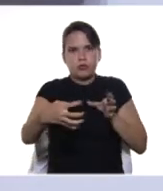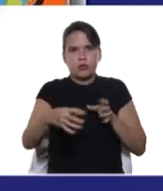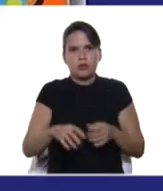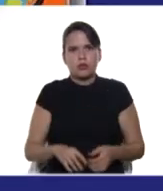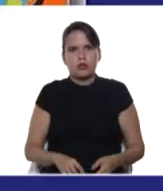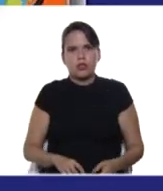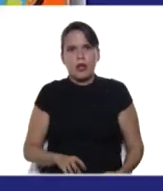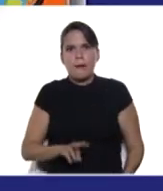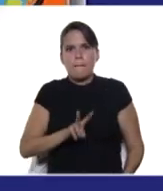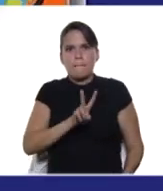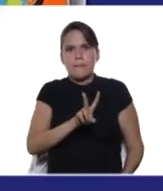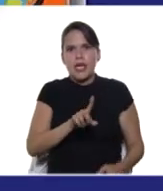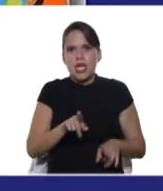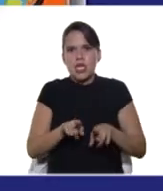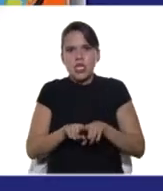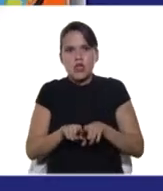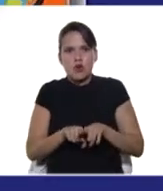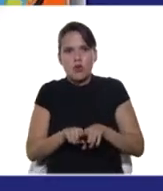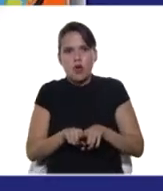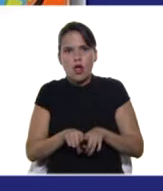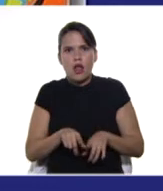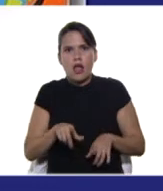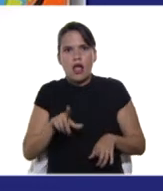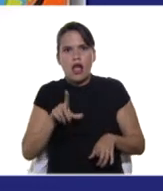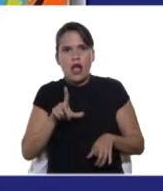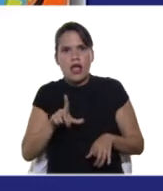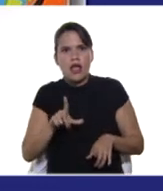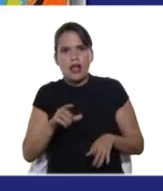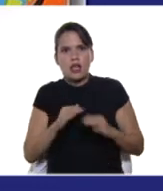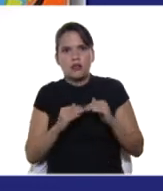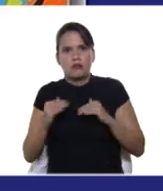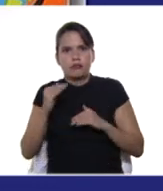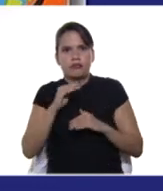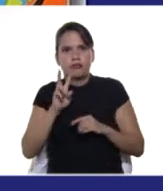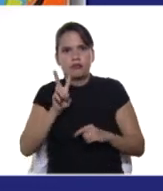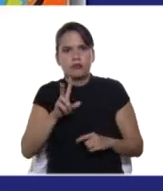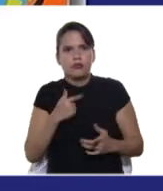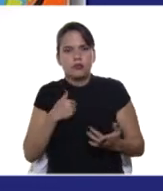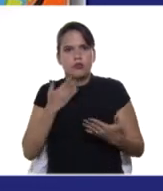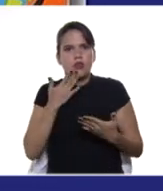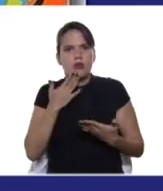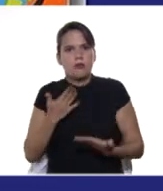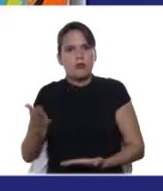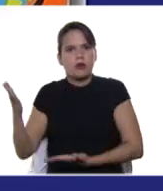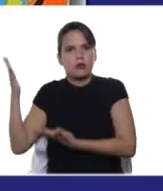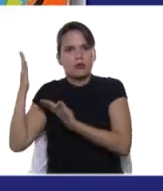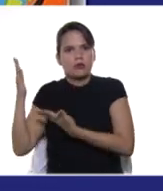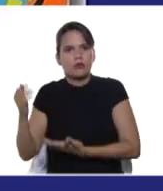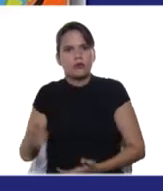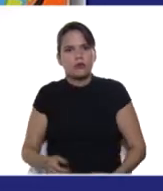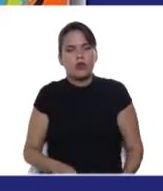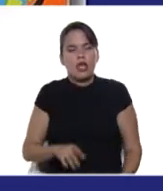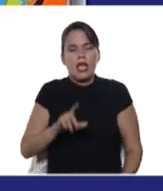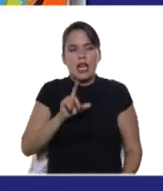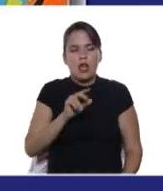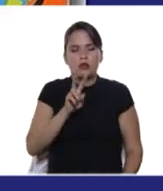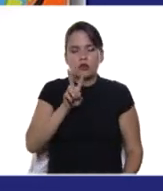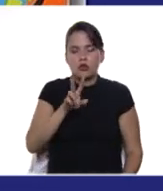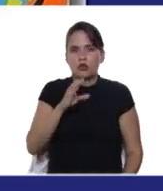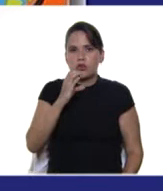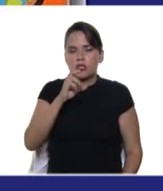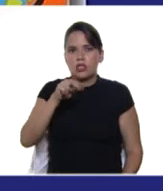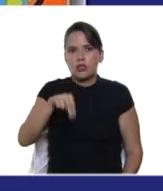a L al cubo, es decir, al lado al cubo. En este ejemplo, el lado mide 2